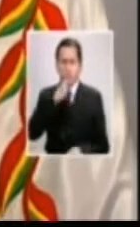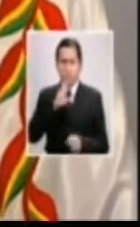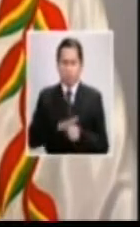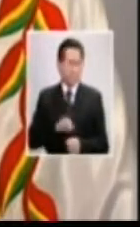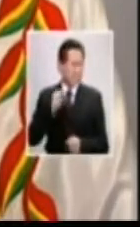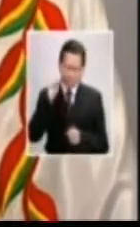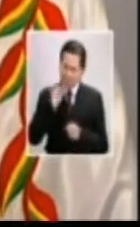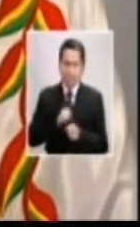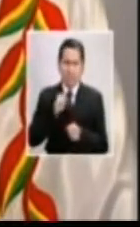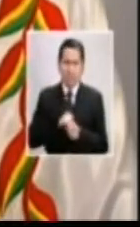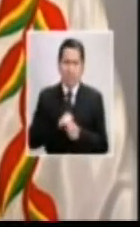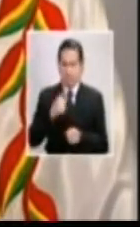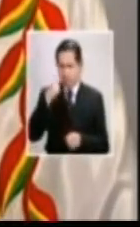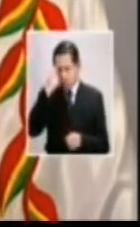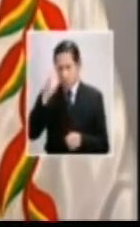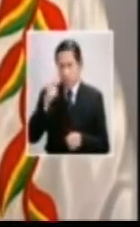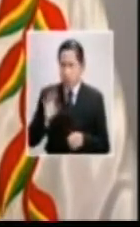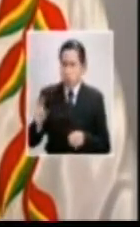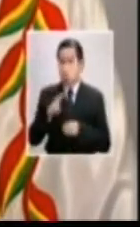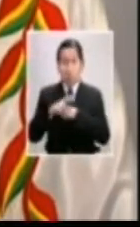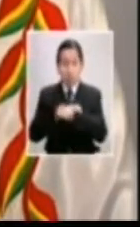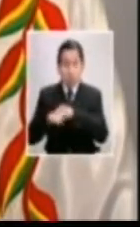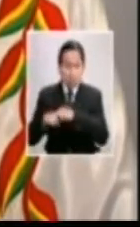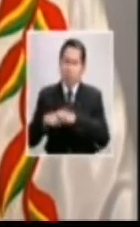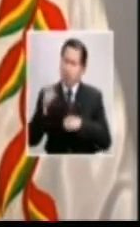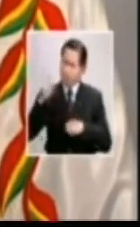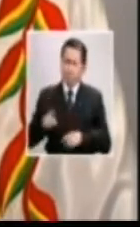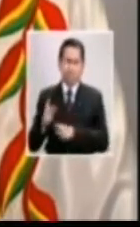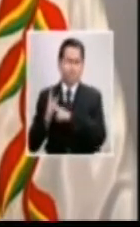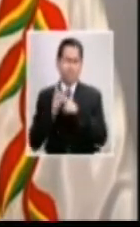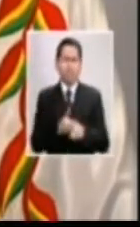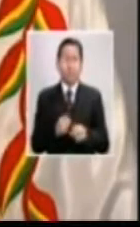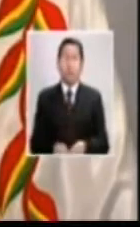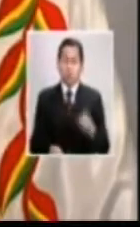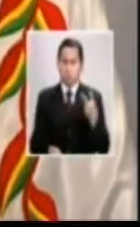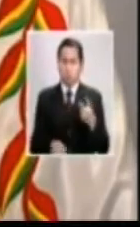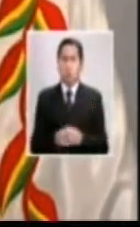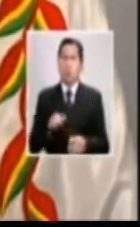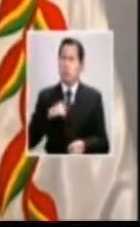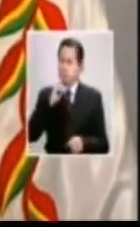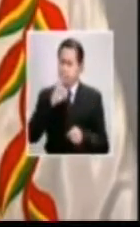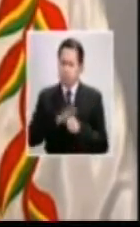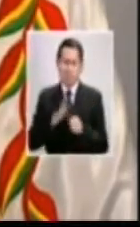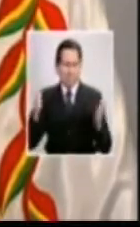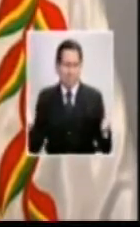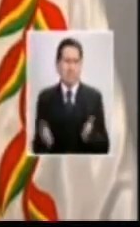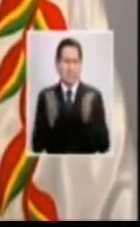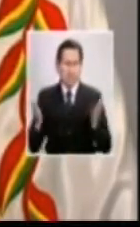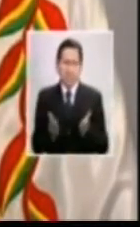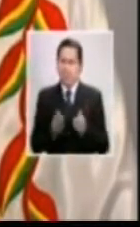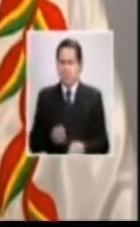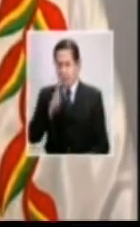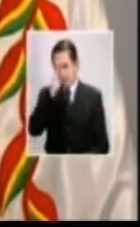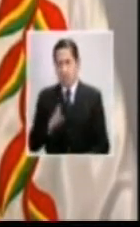en que el Parlamento Nacional tendría que haber debatido el tema a profundidad. ¿Qué es lo más